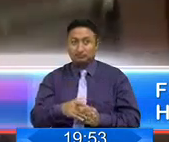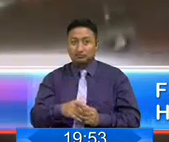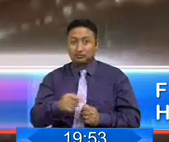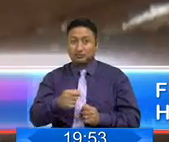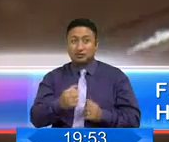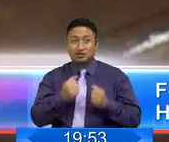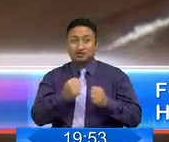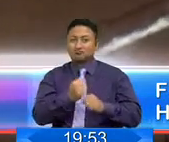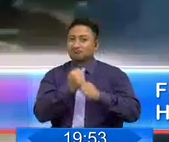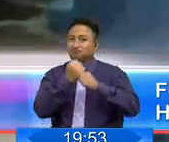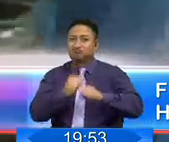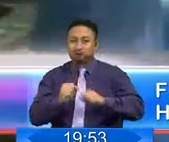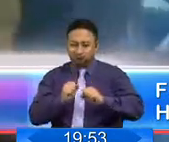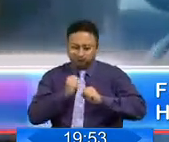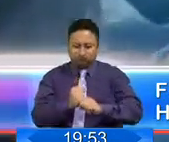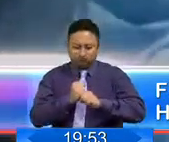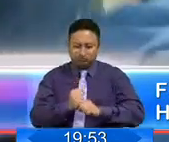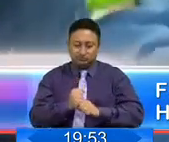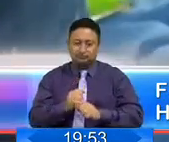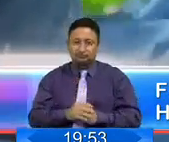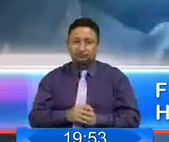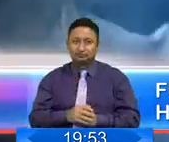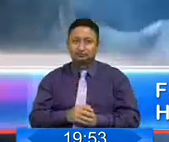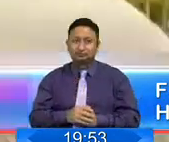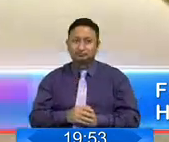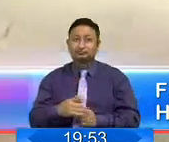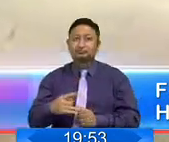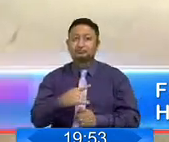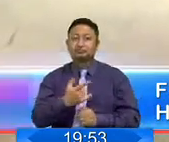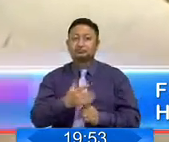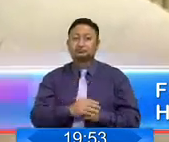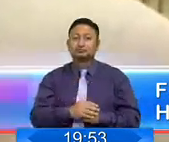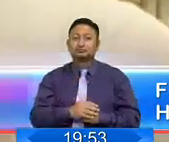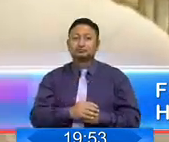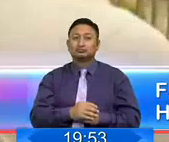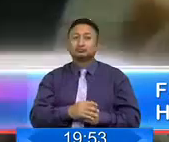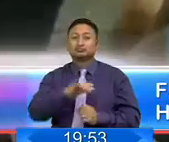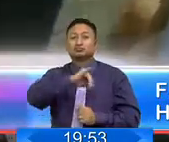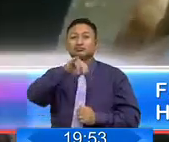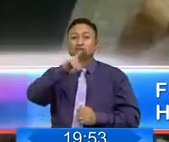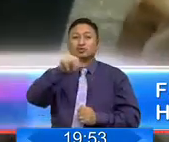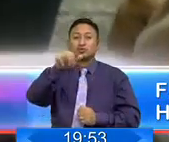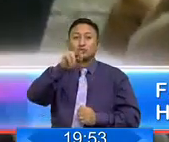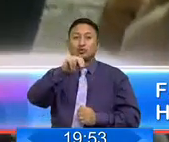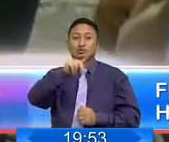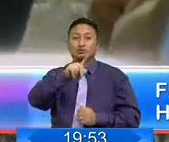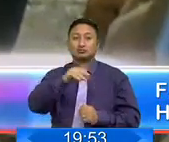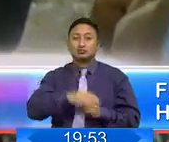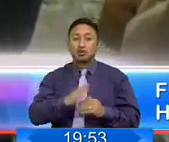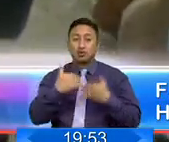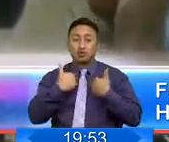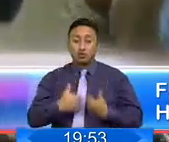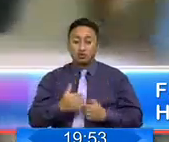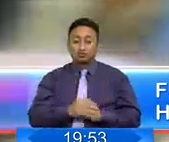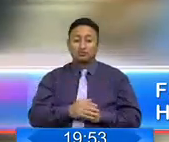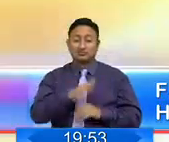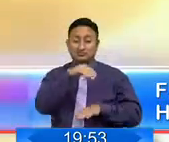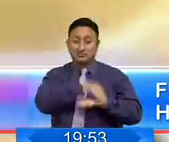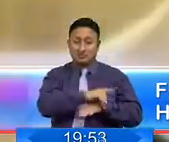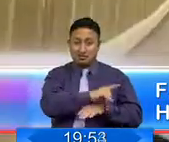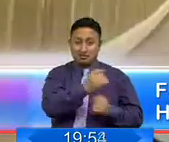es imposible abrirla. Y como lo pidió no pocas veces Apostilla Juan, su cuerpo iba a ser cremado en horas de la